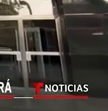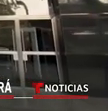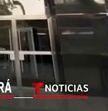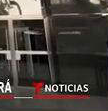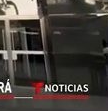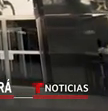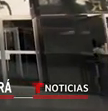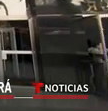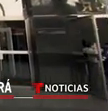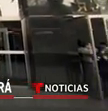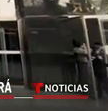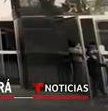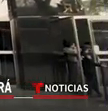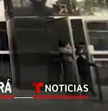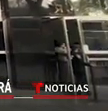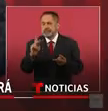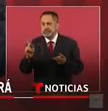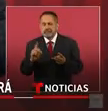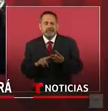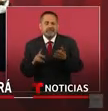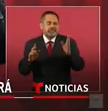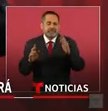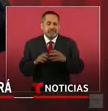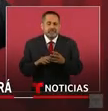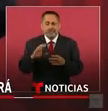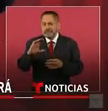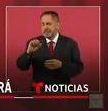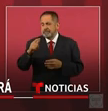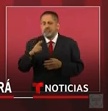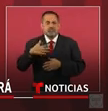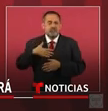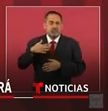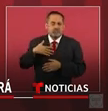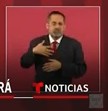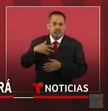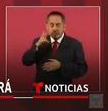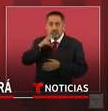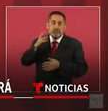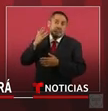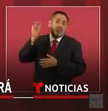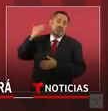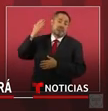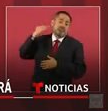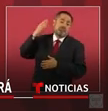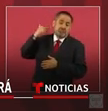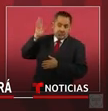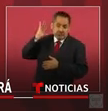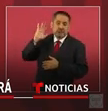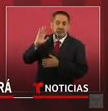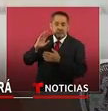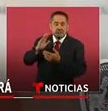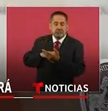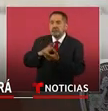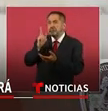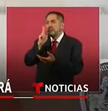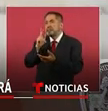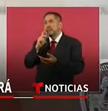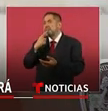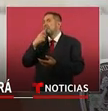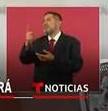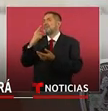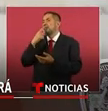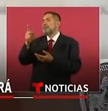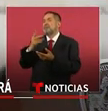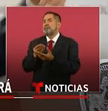electoral y según versiones periodísticas españa tiene 12 vídeos en donde presuntamente colaboradores muy cercanos a lópez obrador